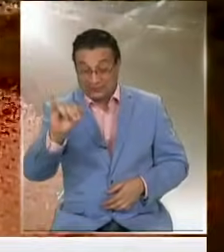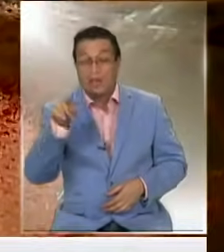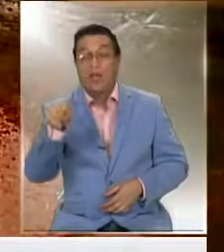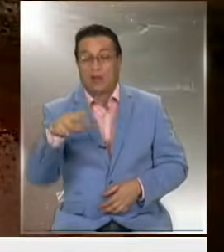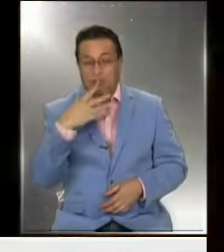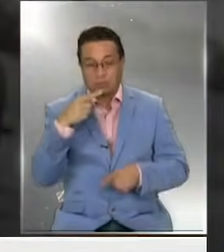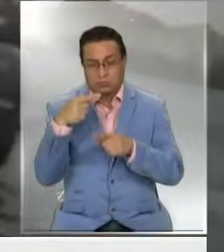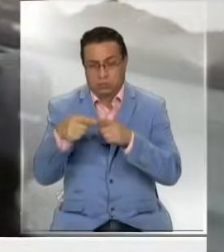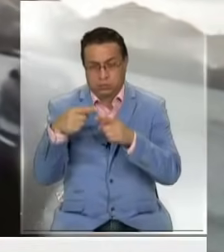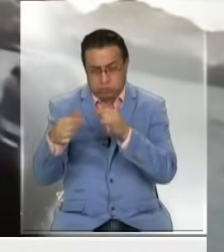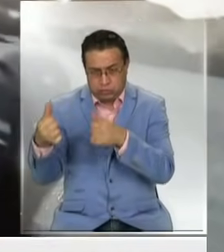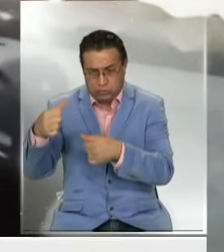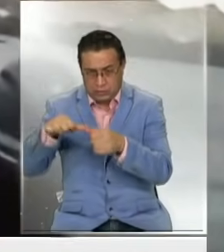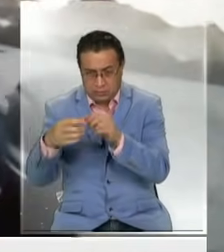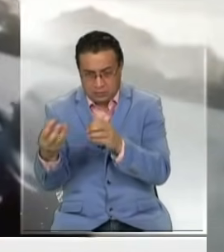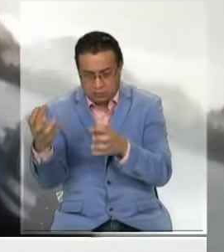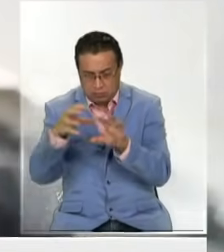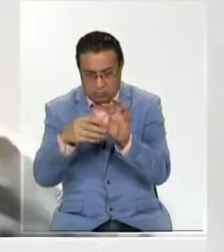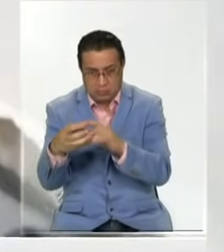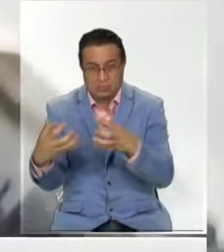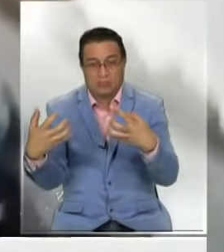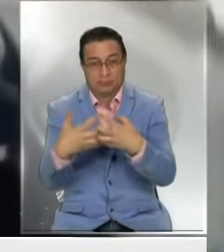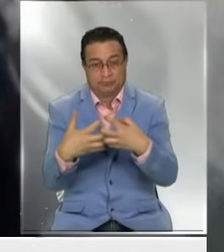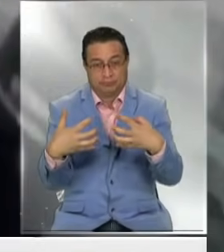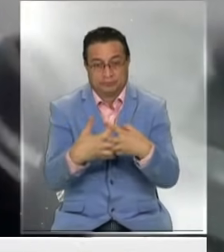productos químicos.